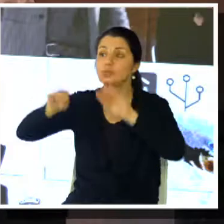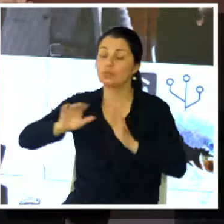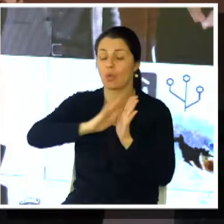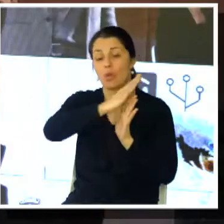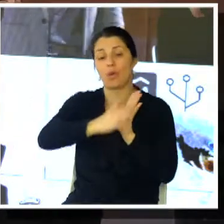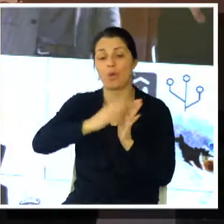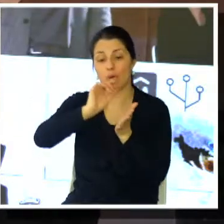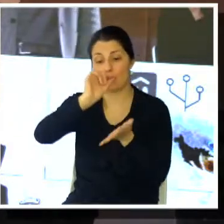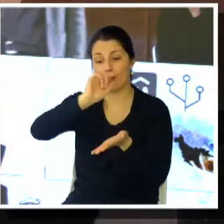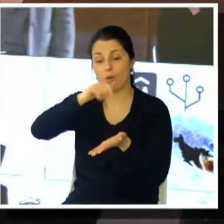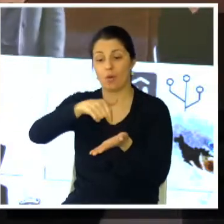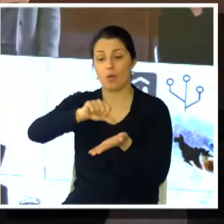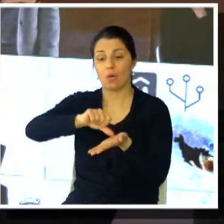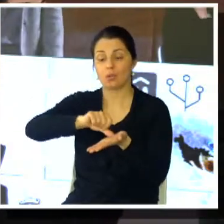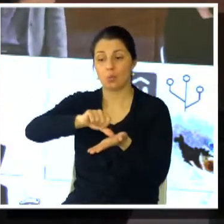ciudad.